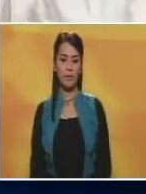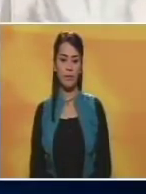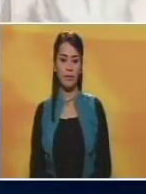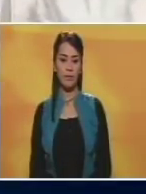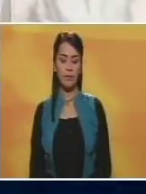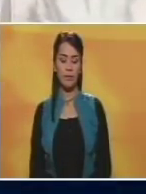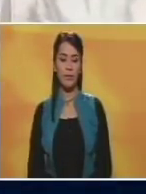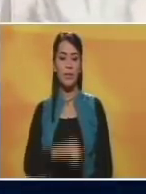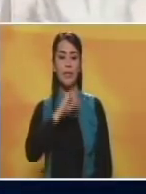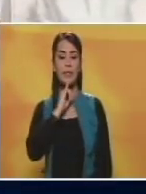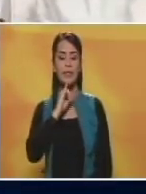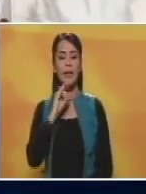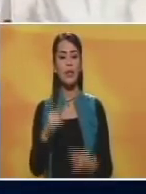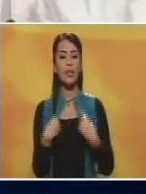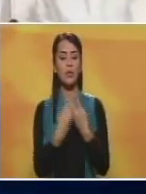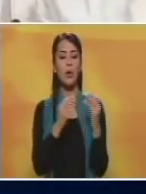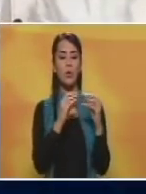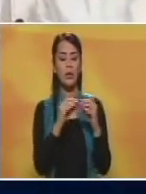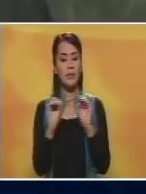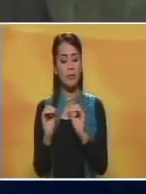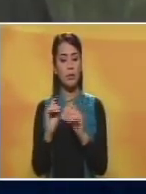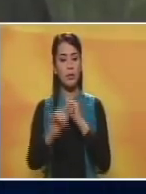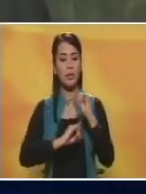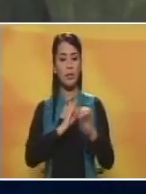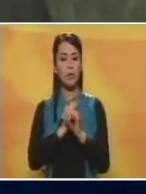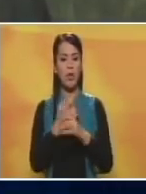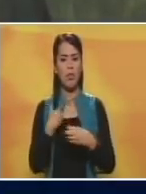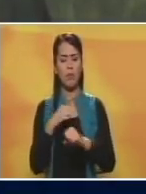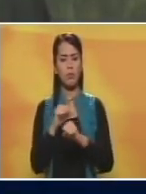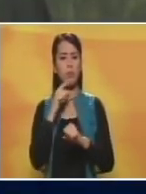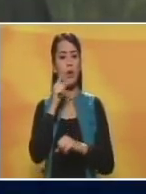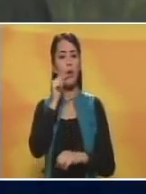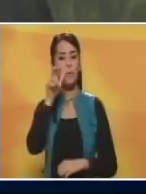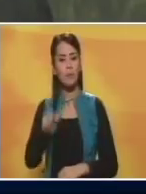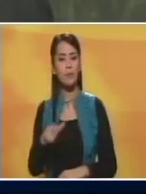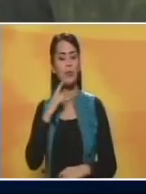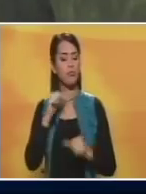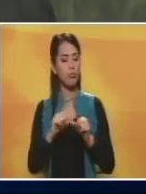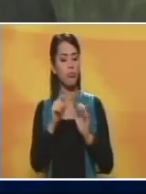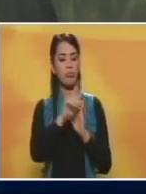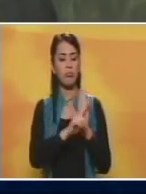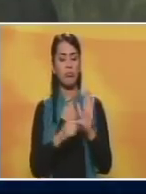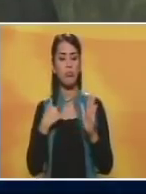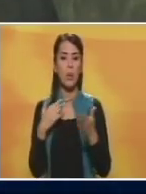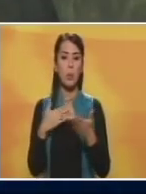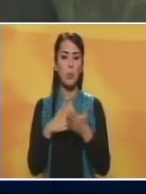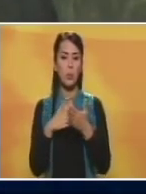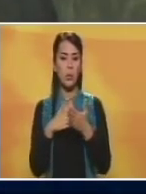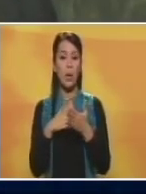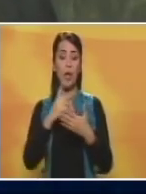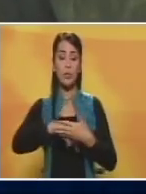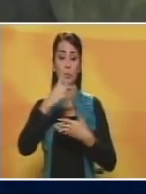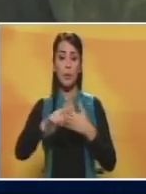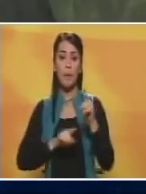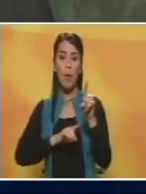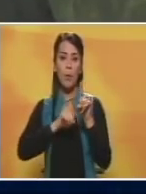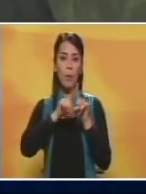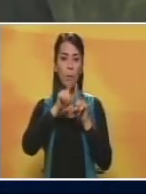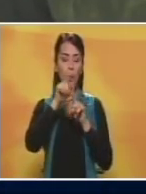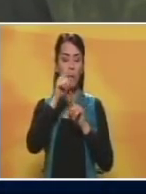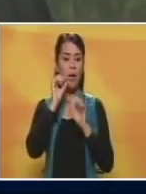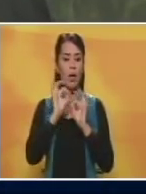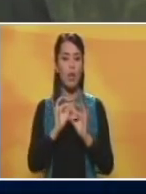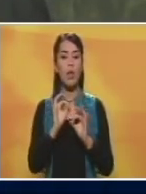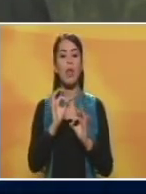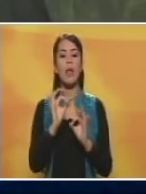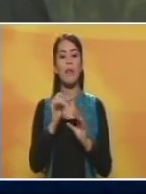El Organismo Internacional de Energía Atómica informó que Irán sigue cumpliendo con todas las limitaciones impuestas a su programa nuclear establecidas